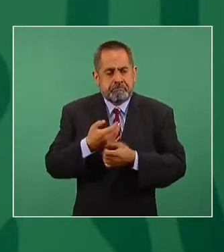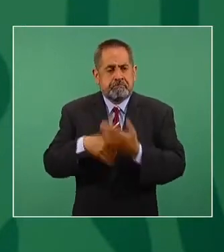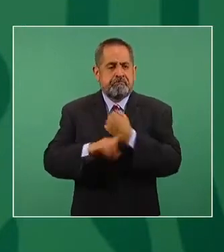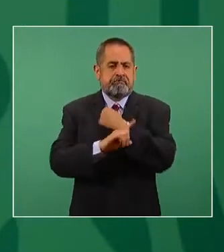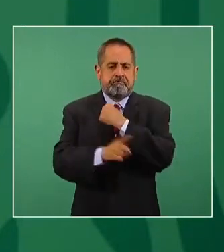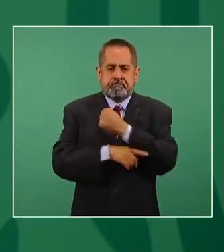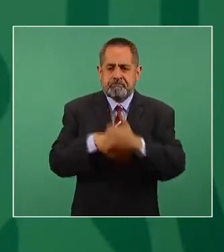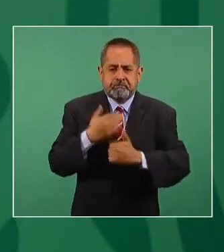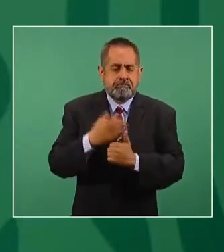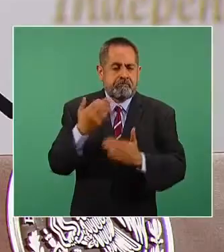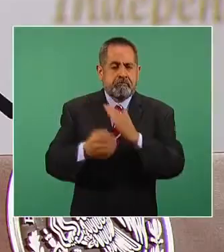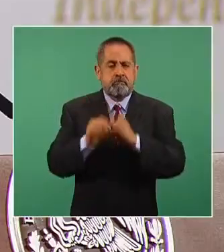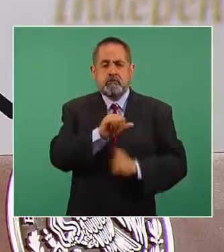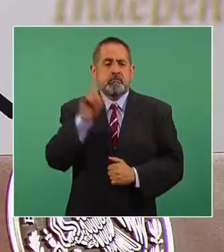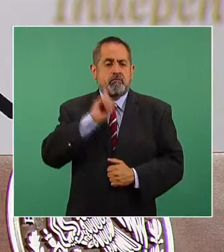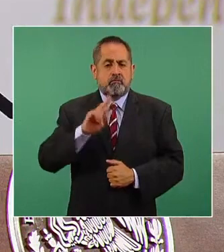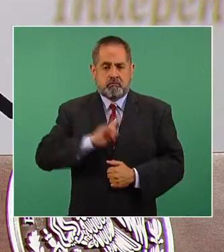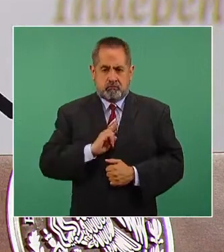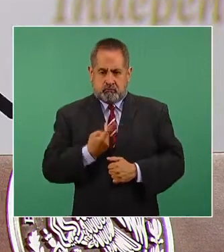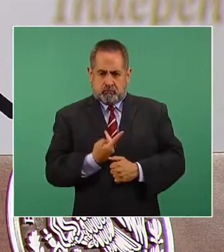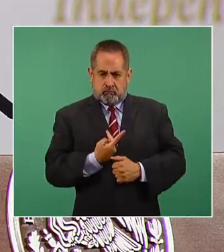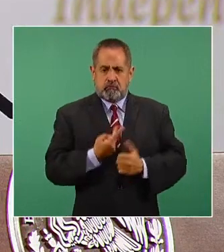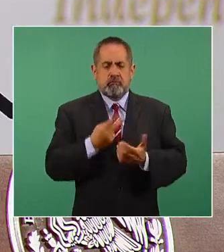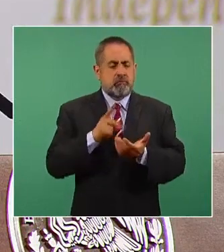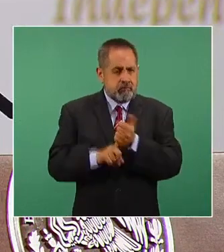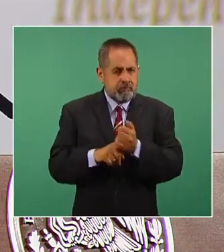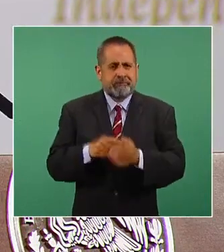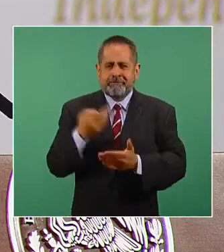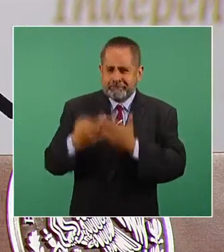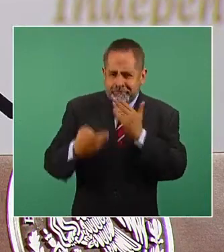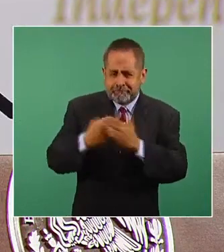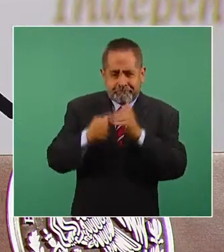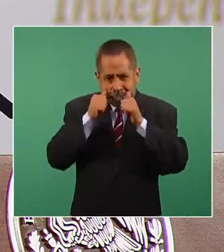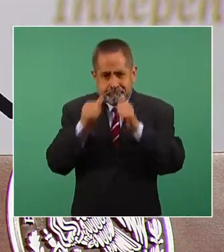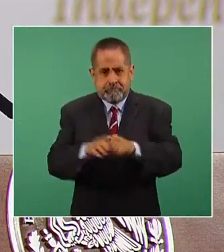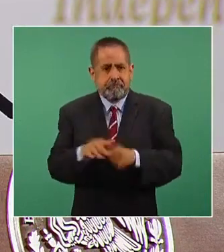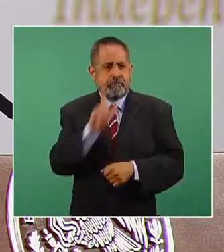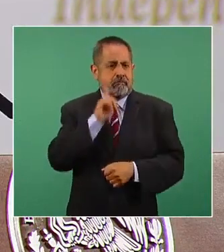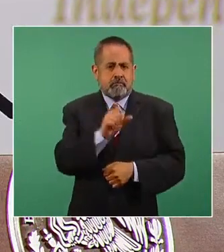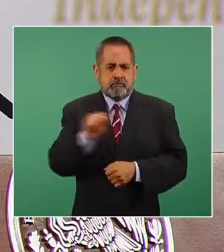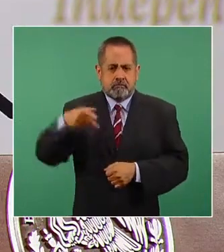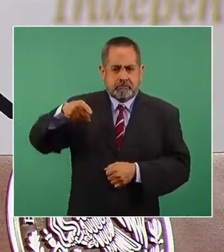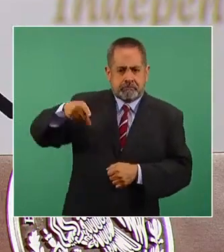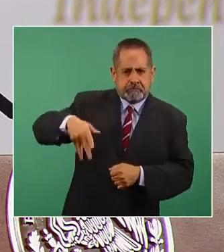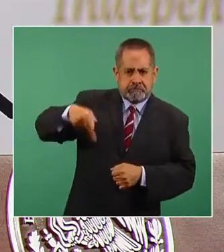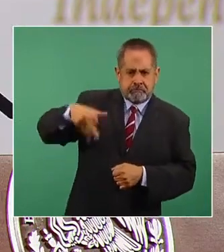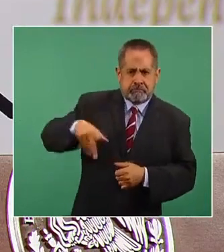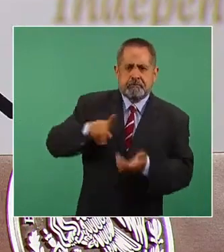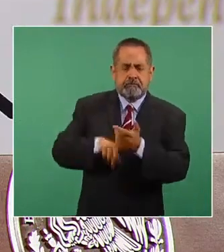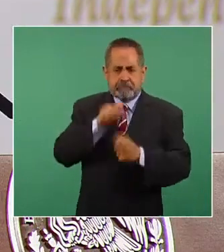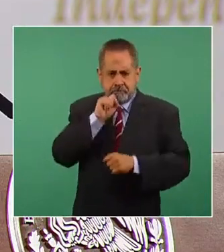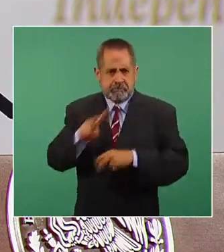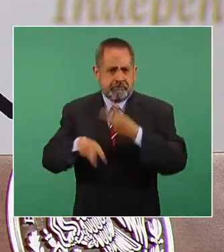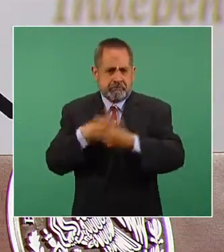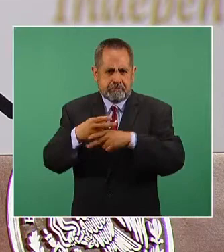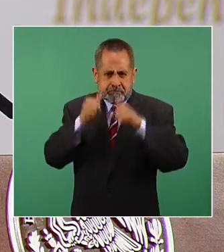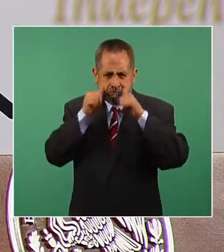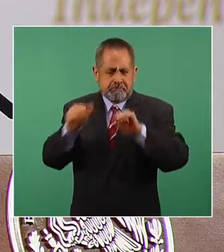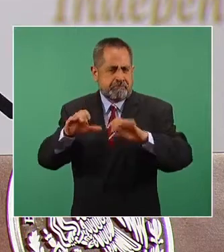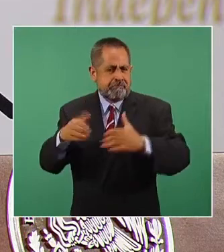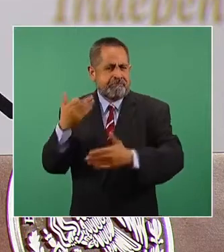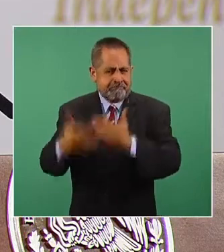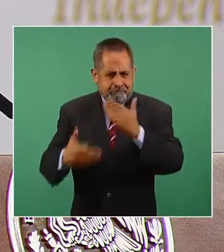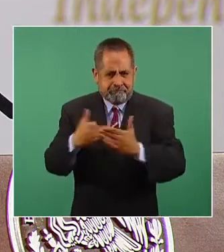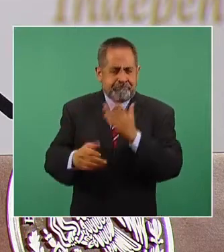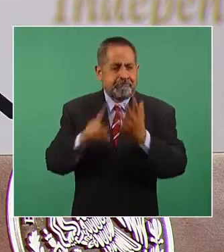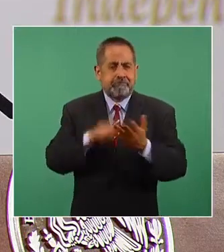trans, con las mujeres indígenas y afromexicanas, con las sexoservidoras, con las mujeres políticas, con las